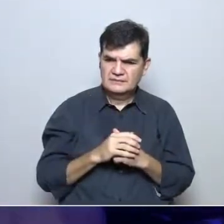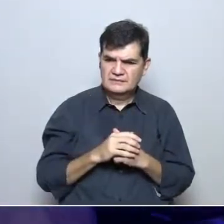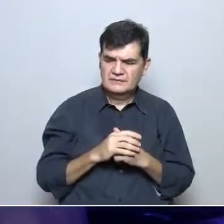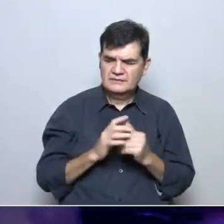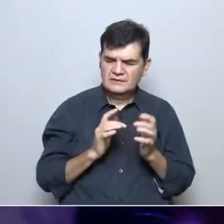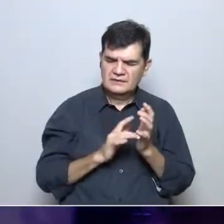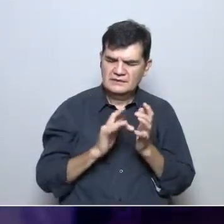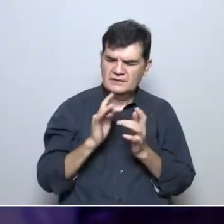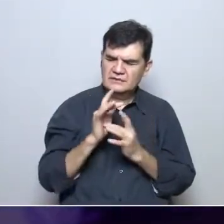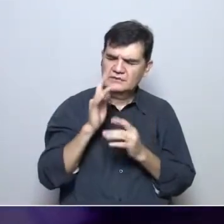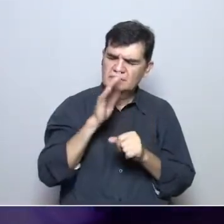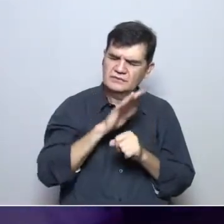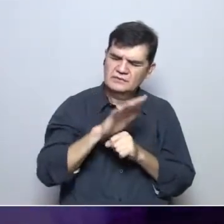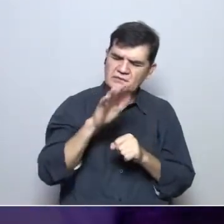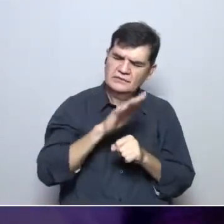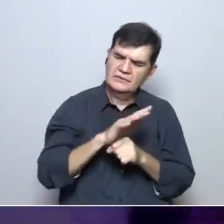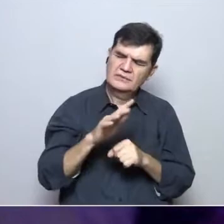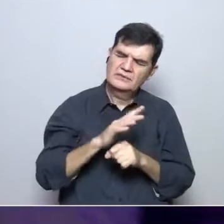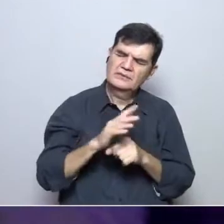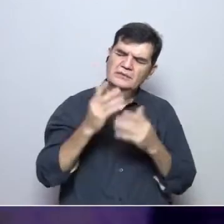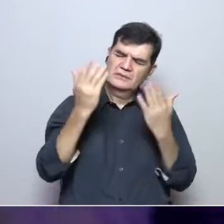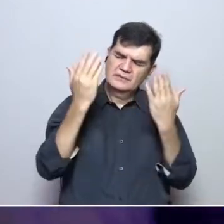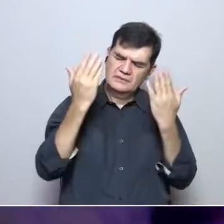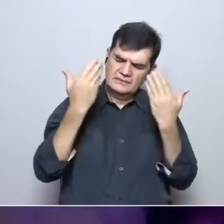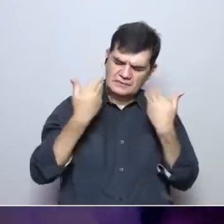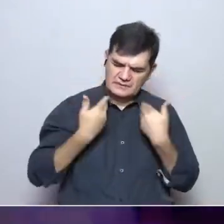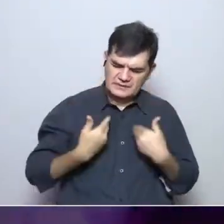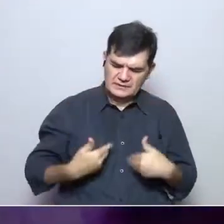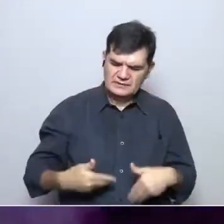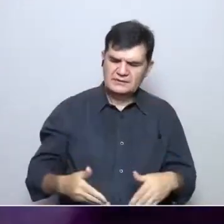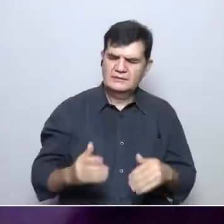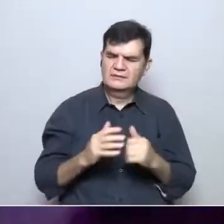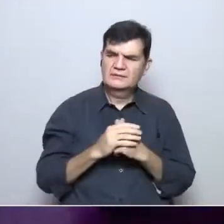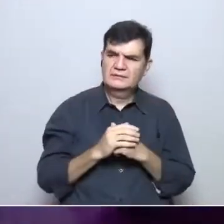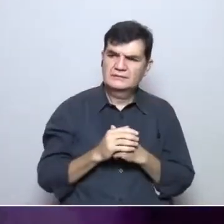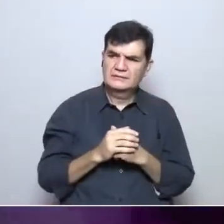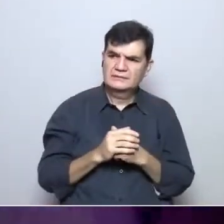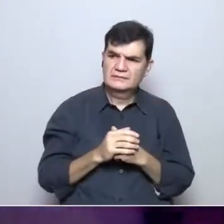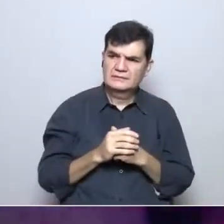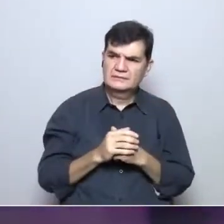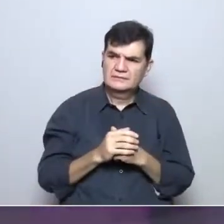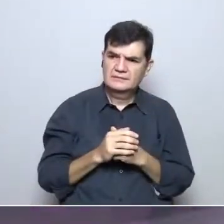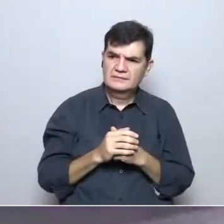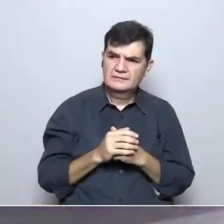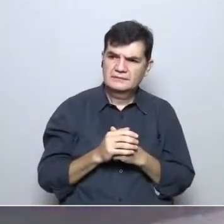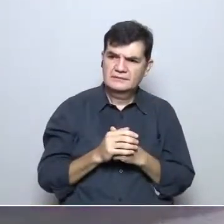tú eres suficiente para mí.